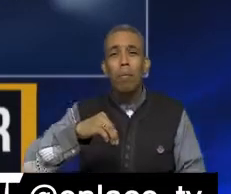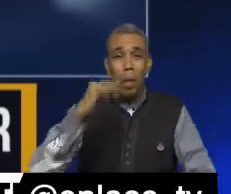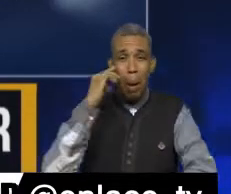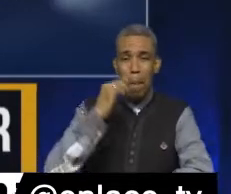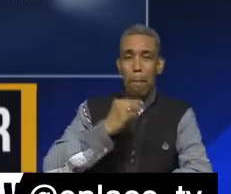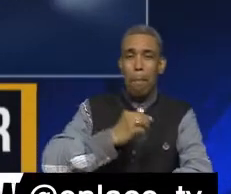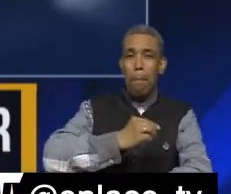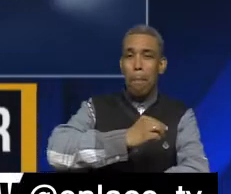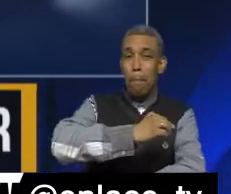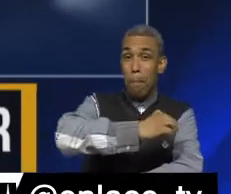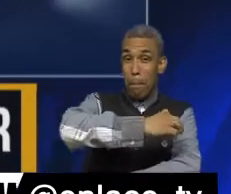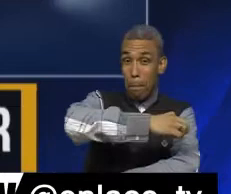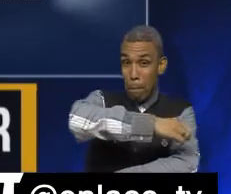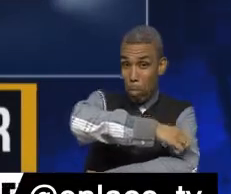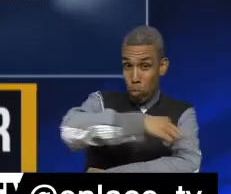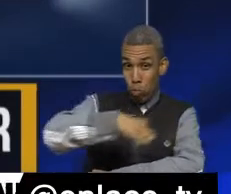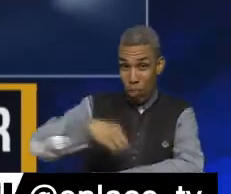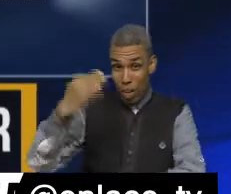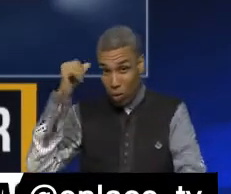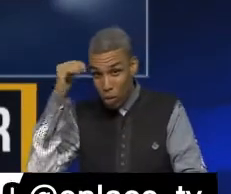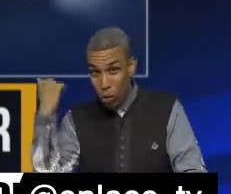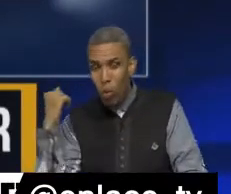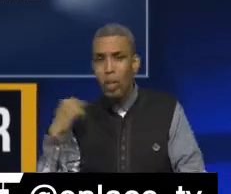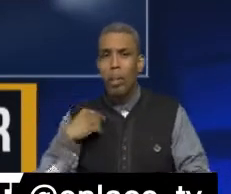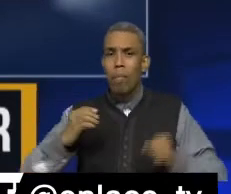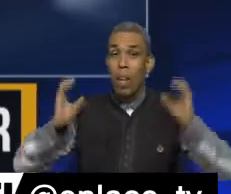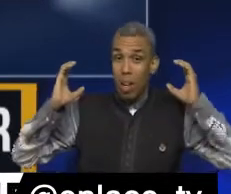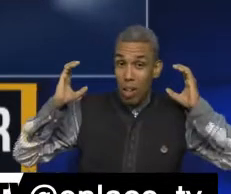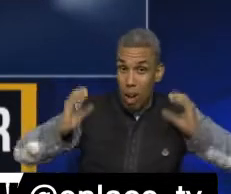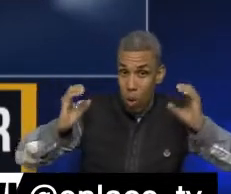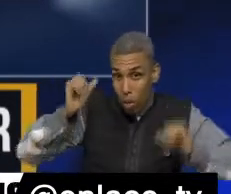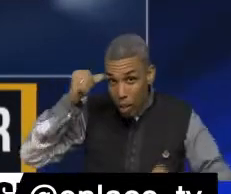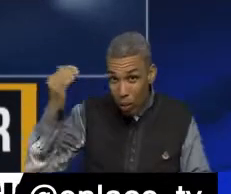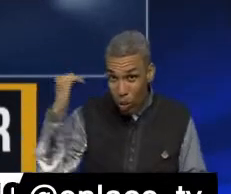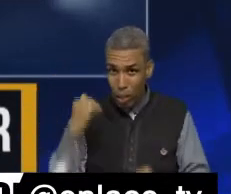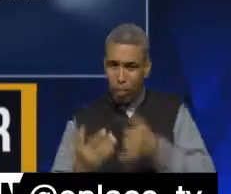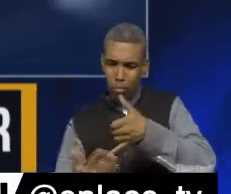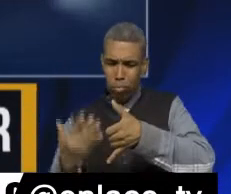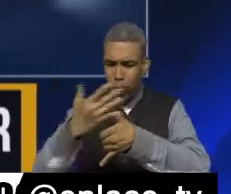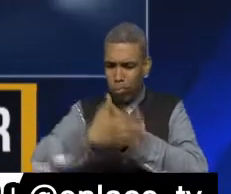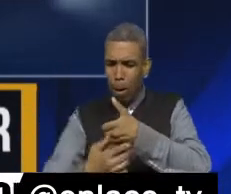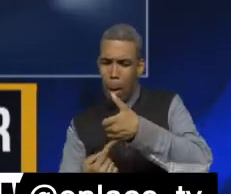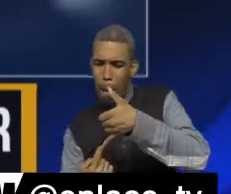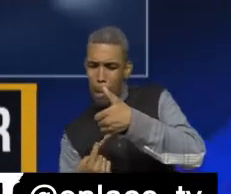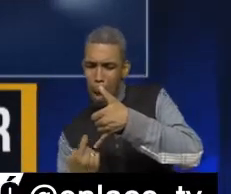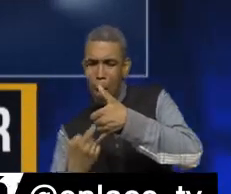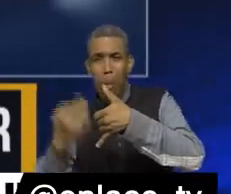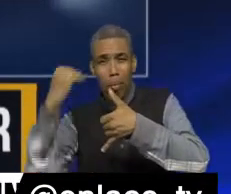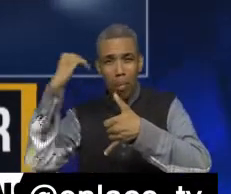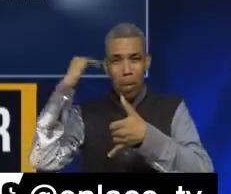los del Nariño, los del Putumayo, los del Cauca, todos los hombres y mujeres que han perdido la vida, que